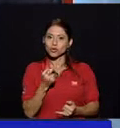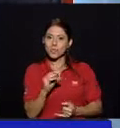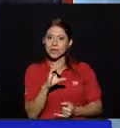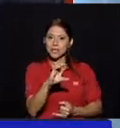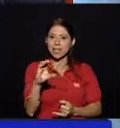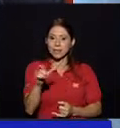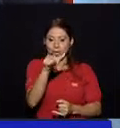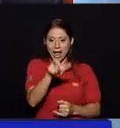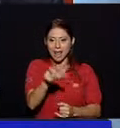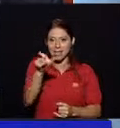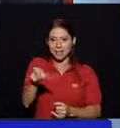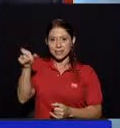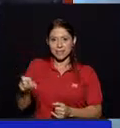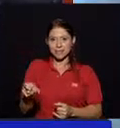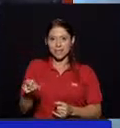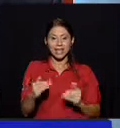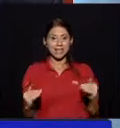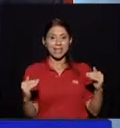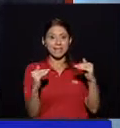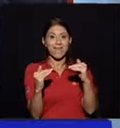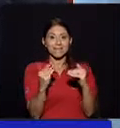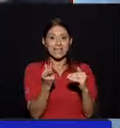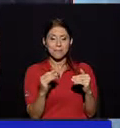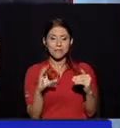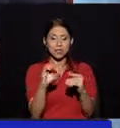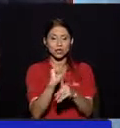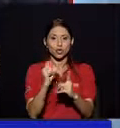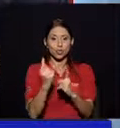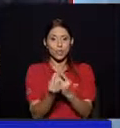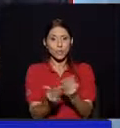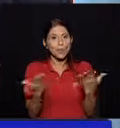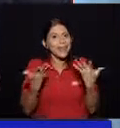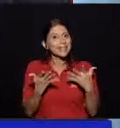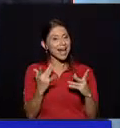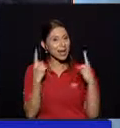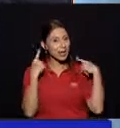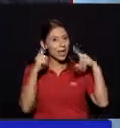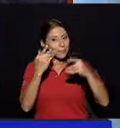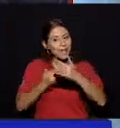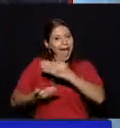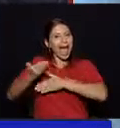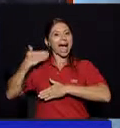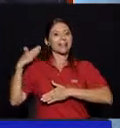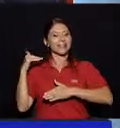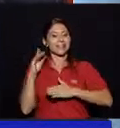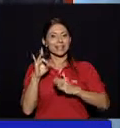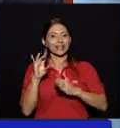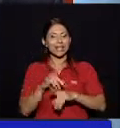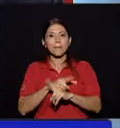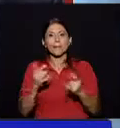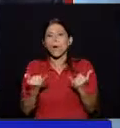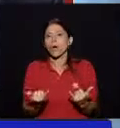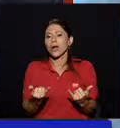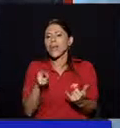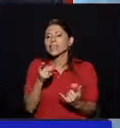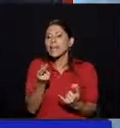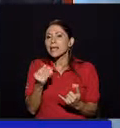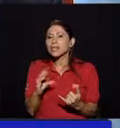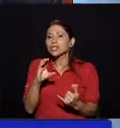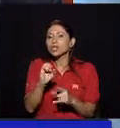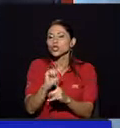vez logramos alcanzar los niveles de inversión social pública que teníamos antes de la crisis de los 80. Pero la pregunta hoy es, ¿cómo hacemos que esa inversión